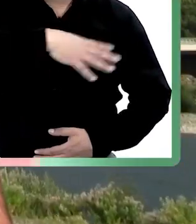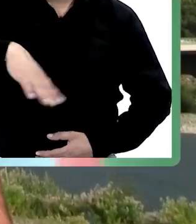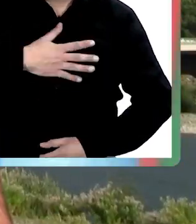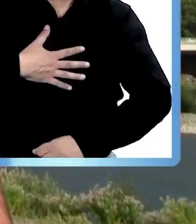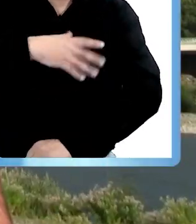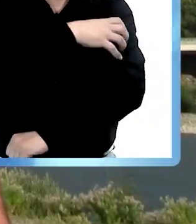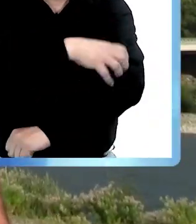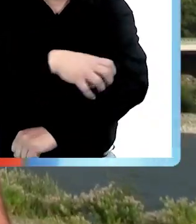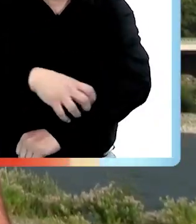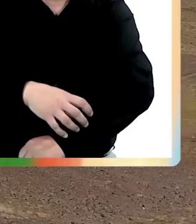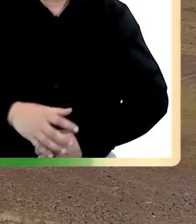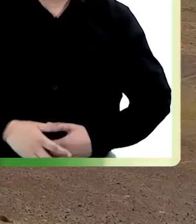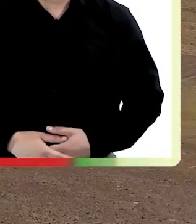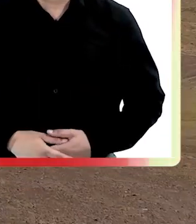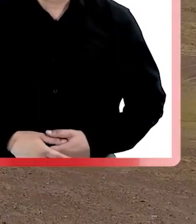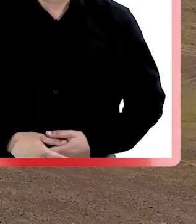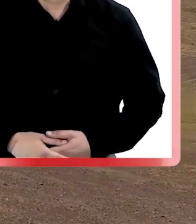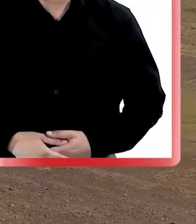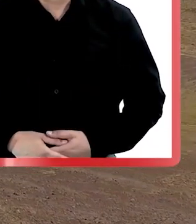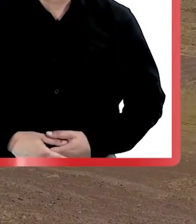Somos las regiones.